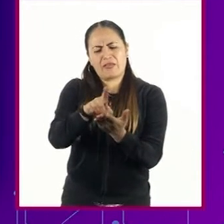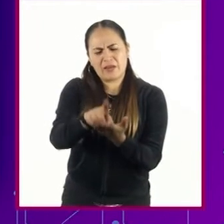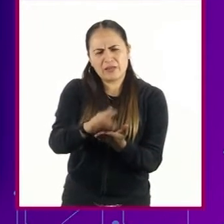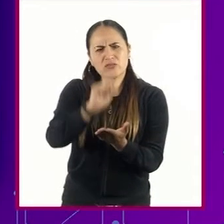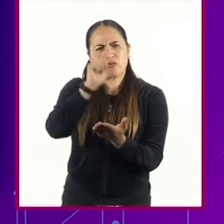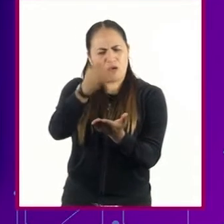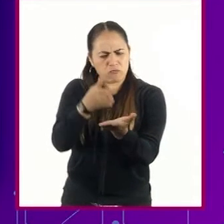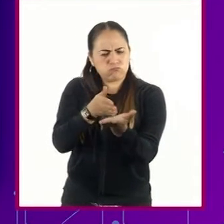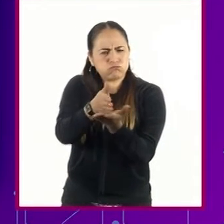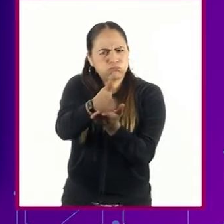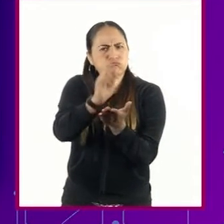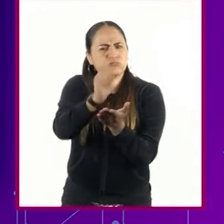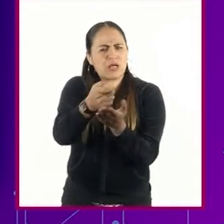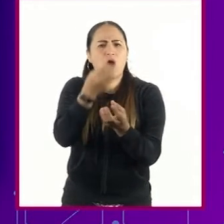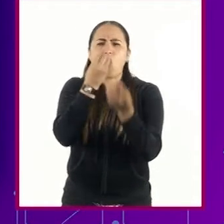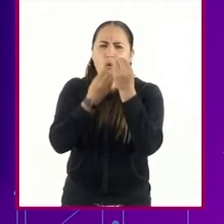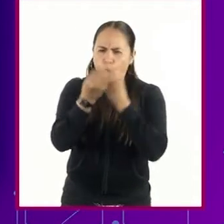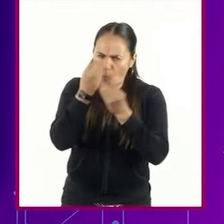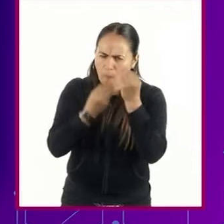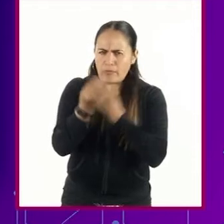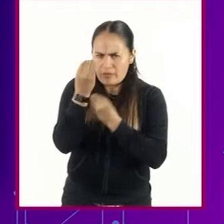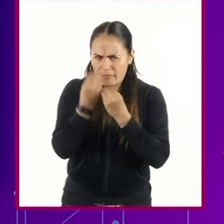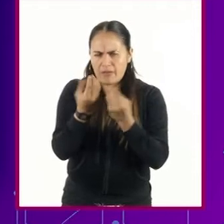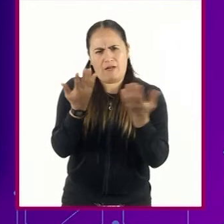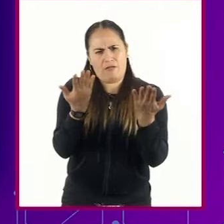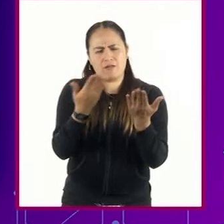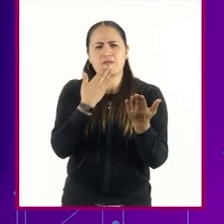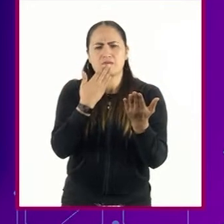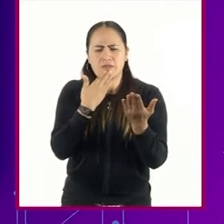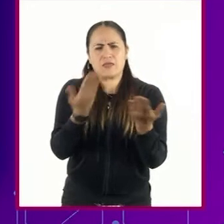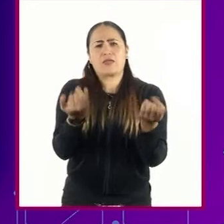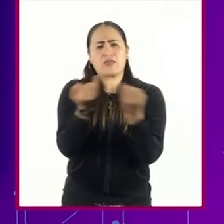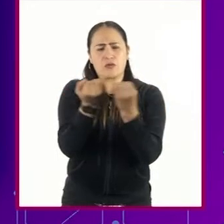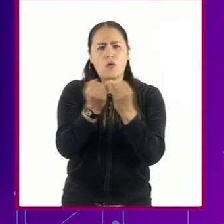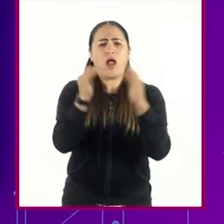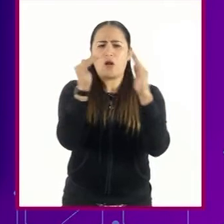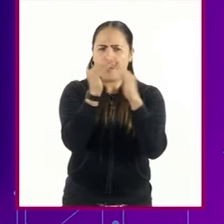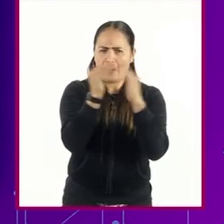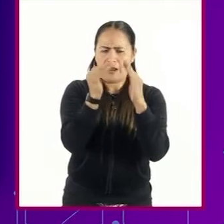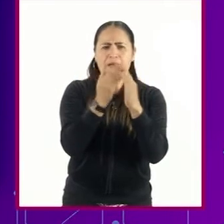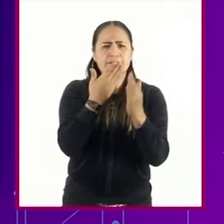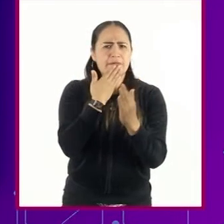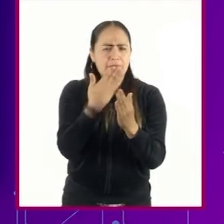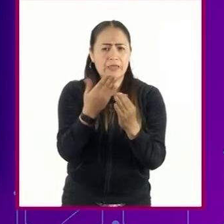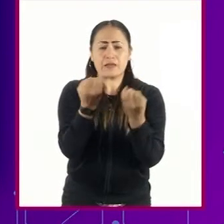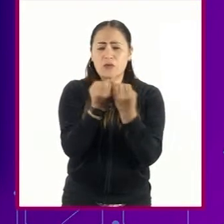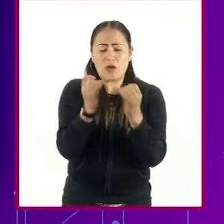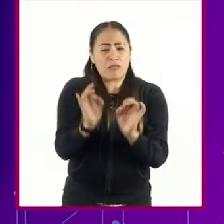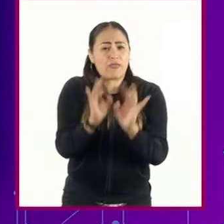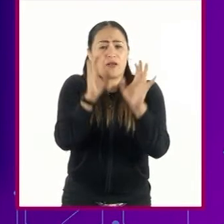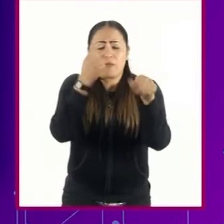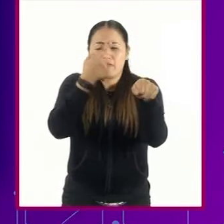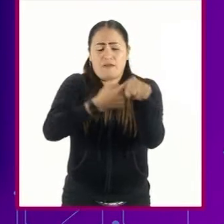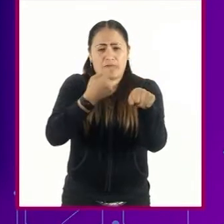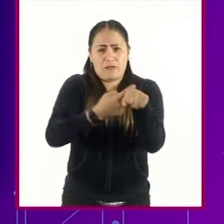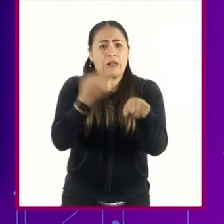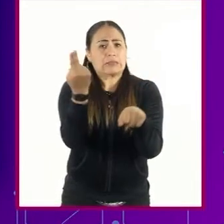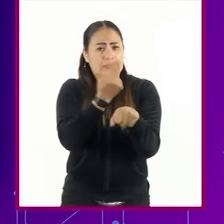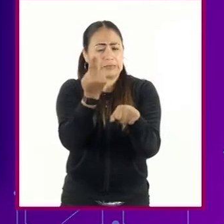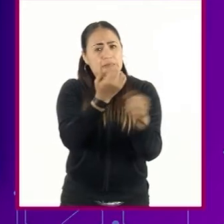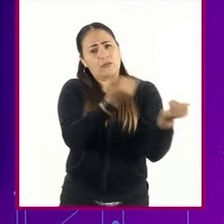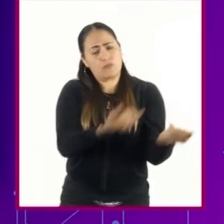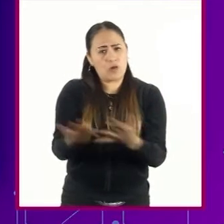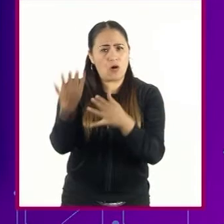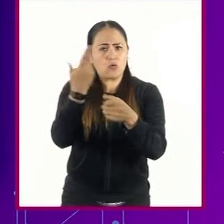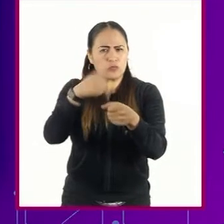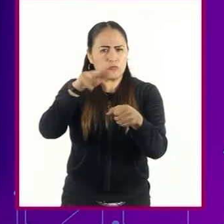a alimentos y a un techo donde vivir, a ser atendidos si llegamos a enfermar, o, como en el